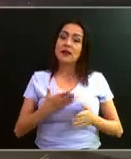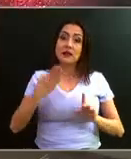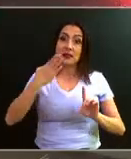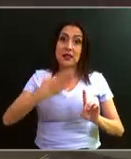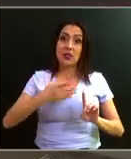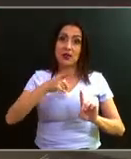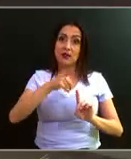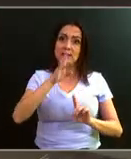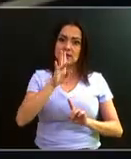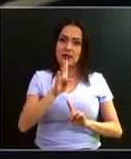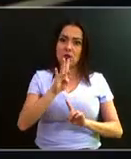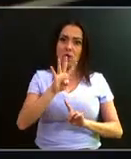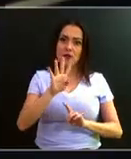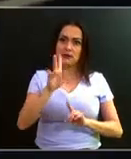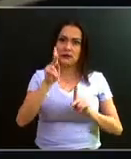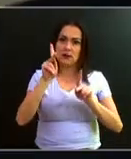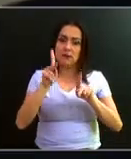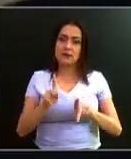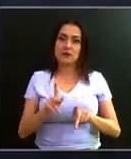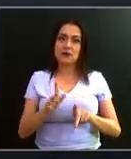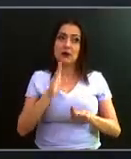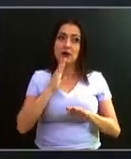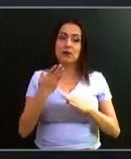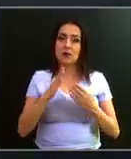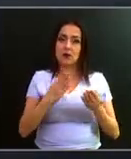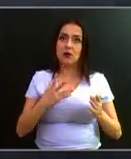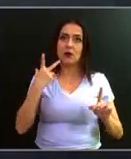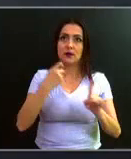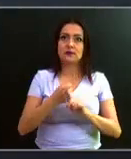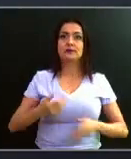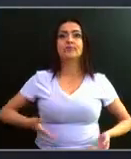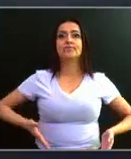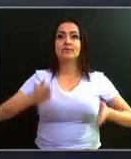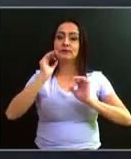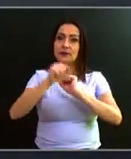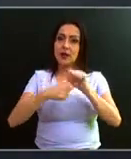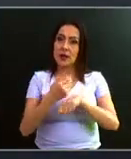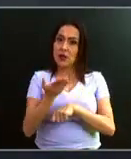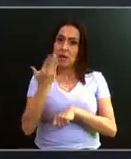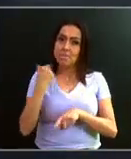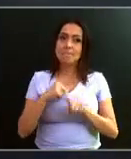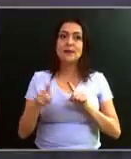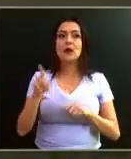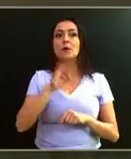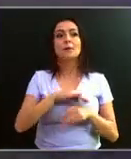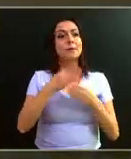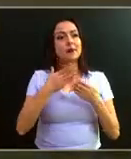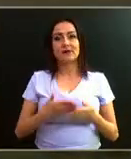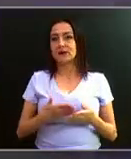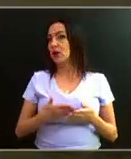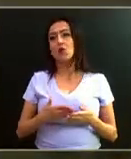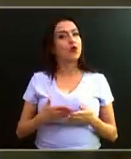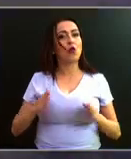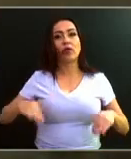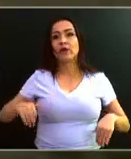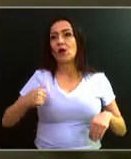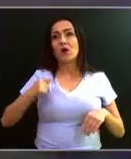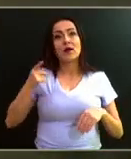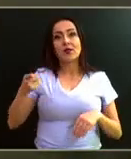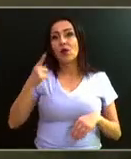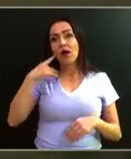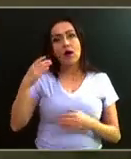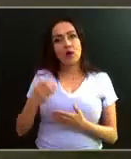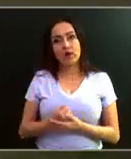estas 745 personas que fallecieron en accidentes de tránsito del año pasado, pero que esos beneficiarios no han realizado